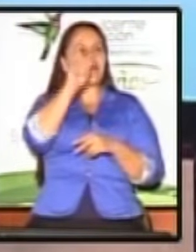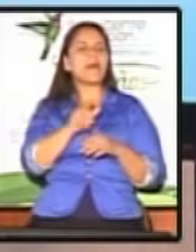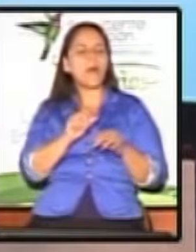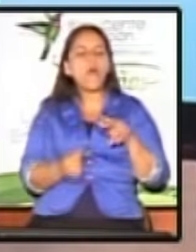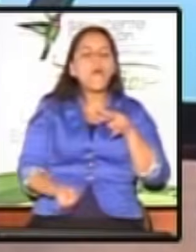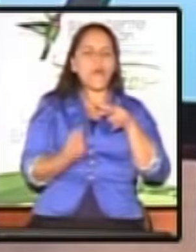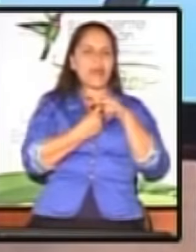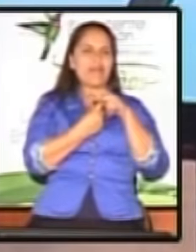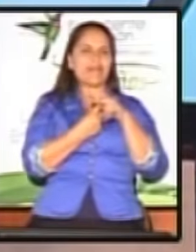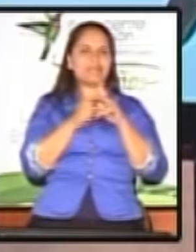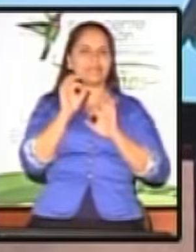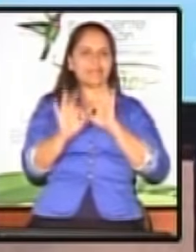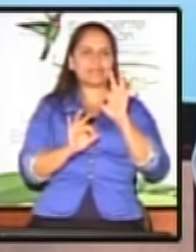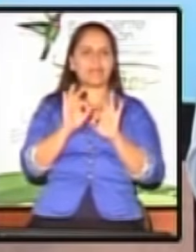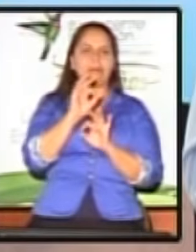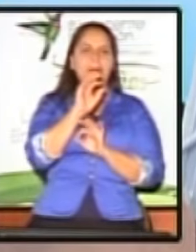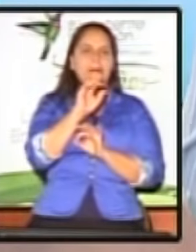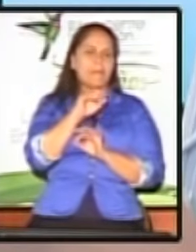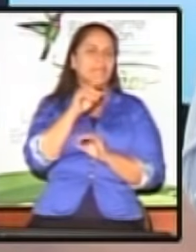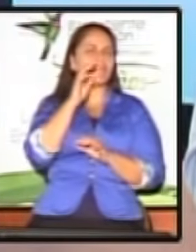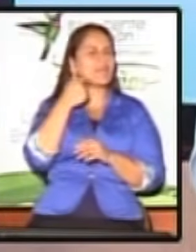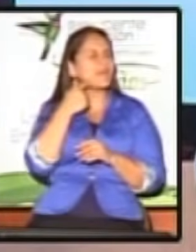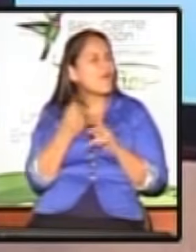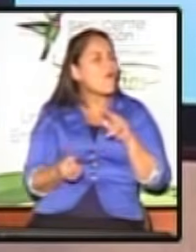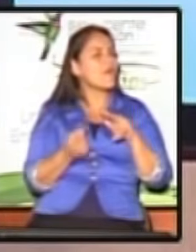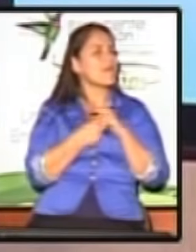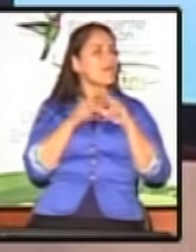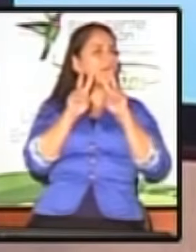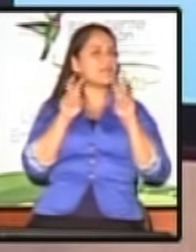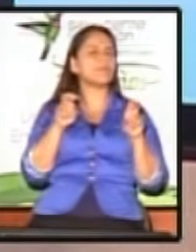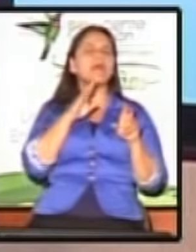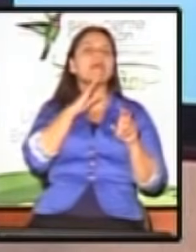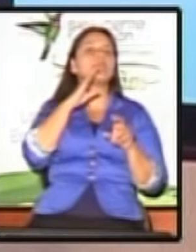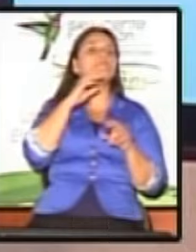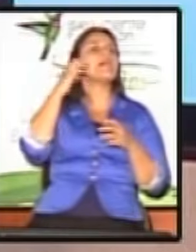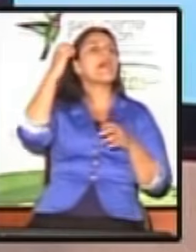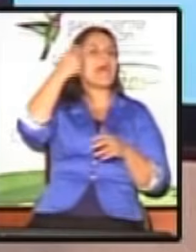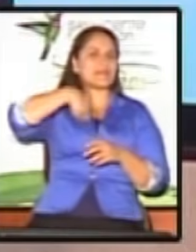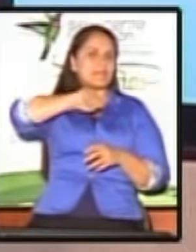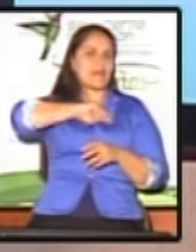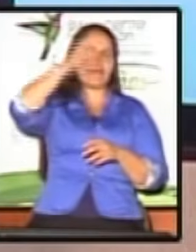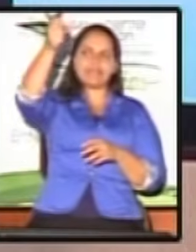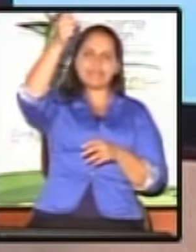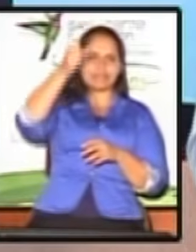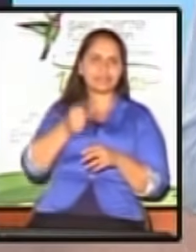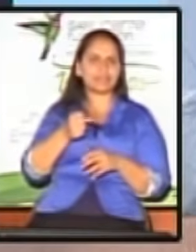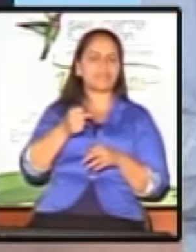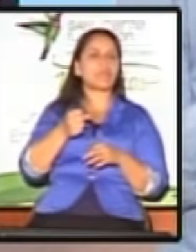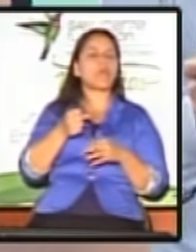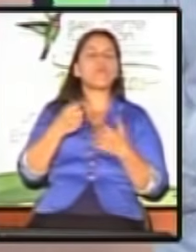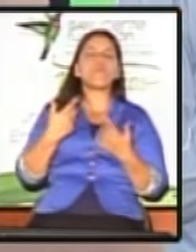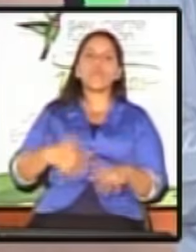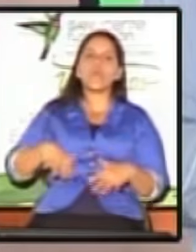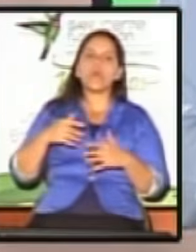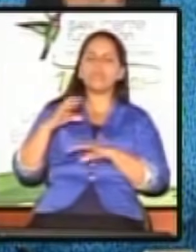paliativo. Trajeron como invitado a un señor Marcos Gómez Sancho, aún ejerce en España, y iba a hacer una clase,